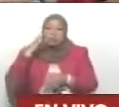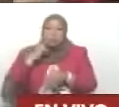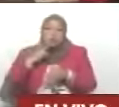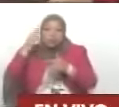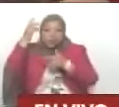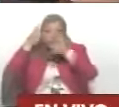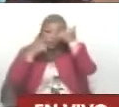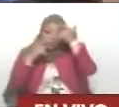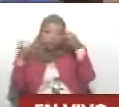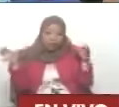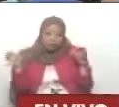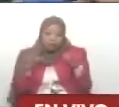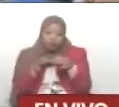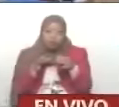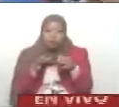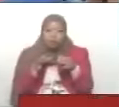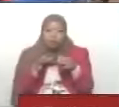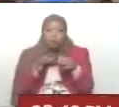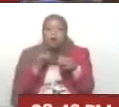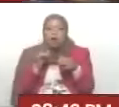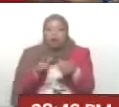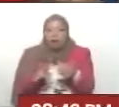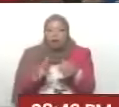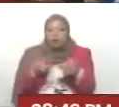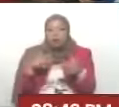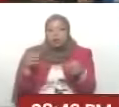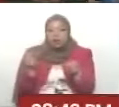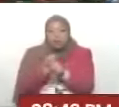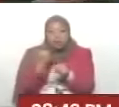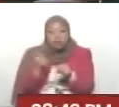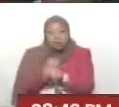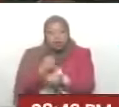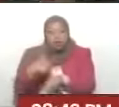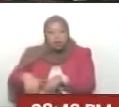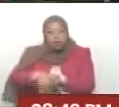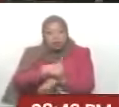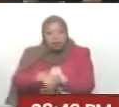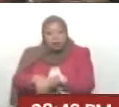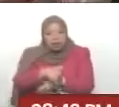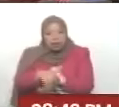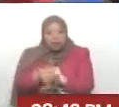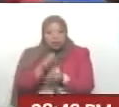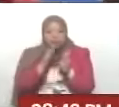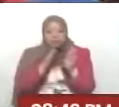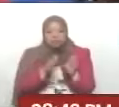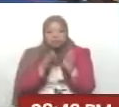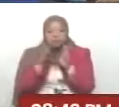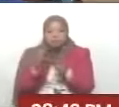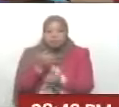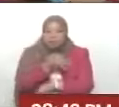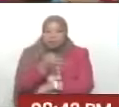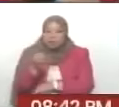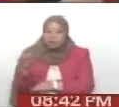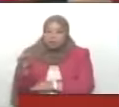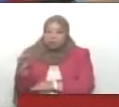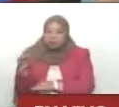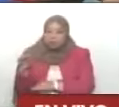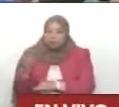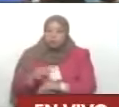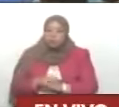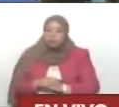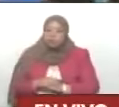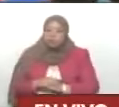calle, todas las calles, los equipos de calle con su 1x10. Bien organizadito, ¿verdad?